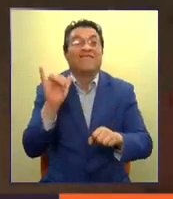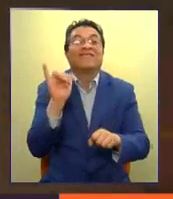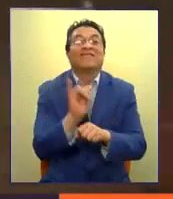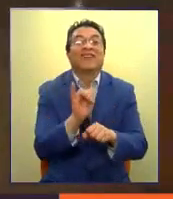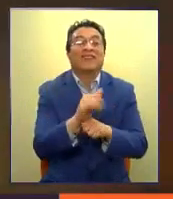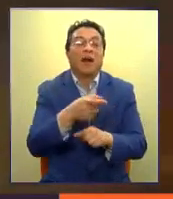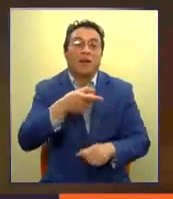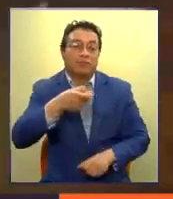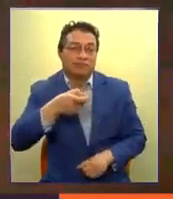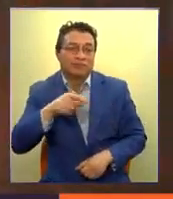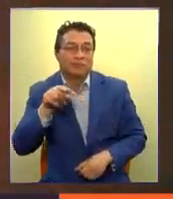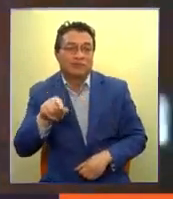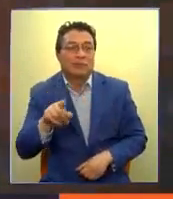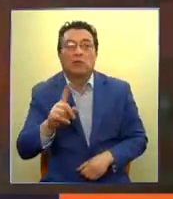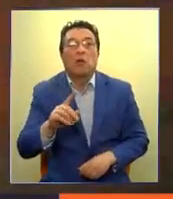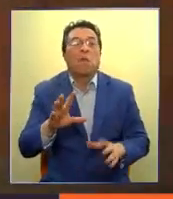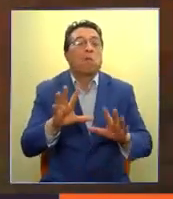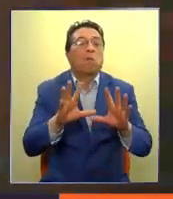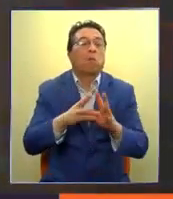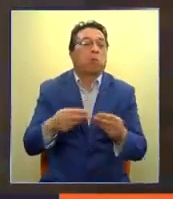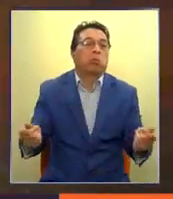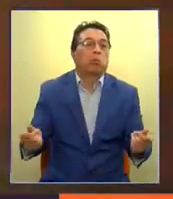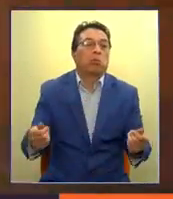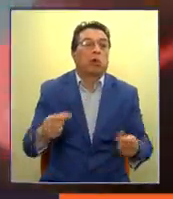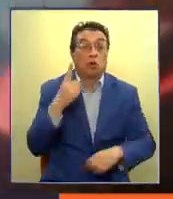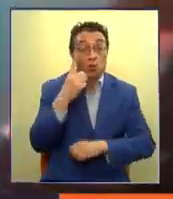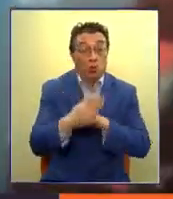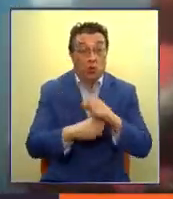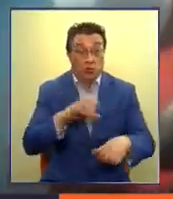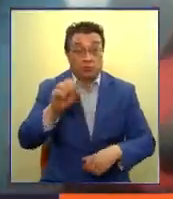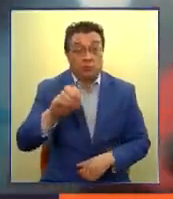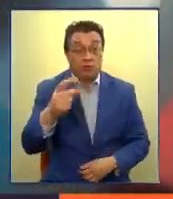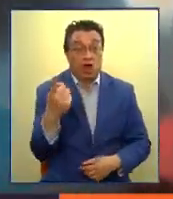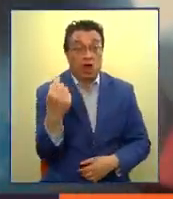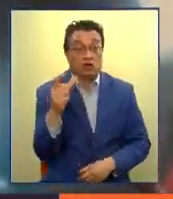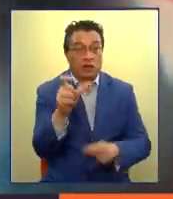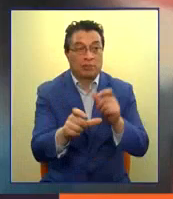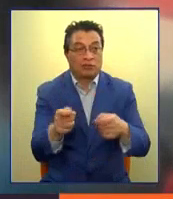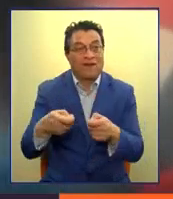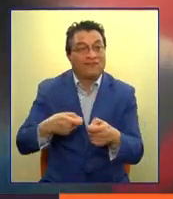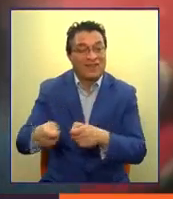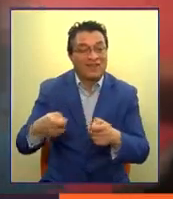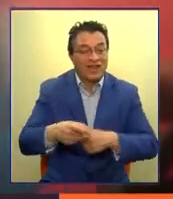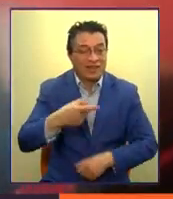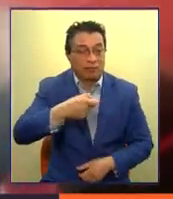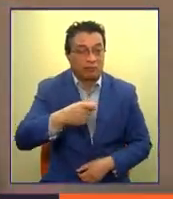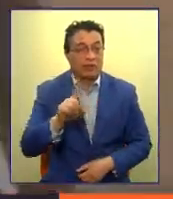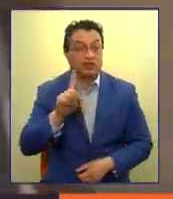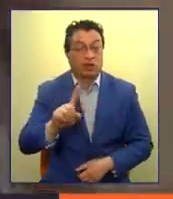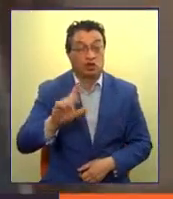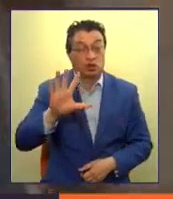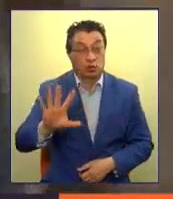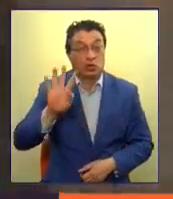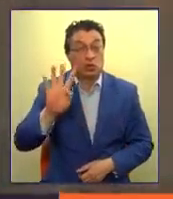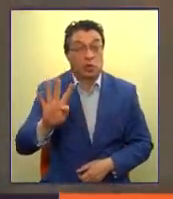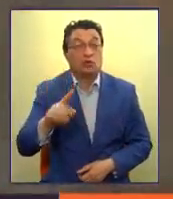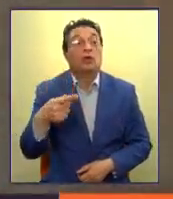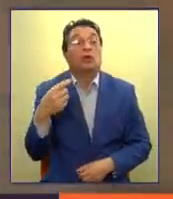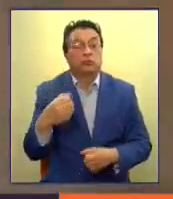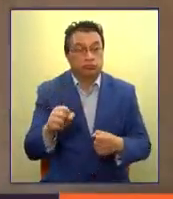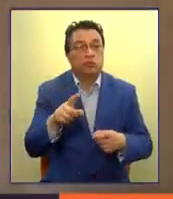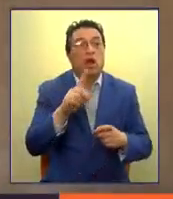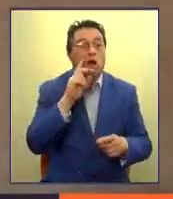fantasía, quedó en nada. En el año, la PDI ha detenido a 11 personas por tráfico de armas, 154 por tenencia y porte de